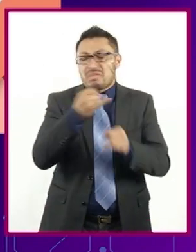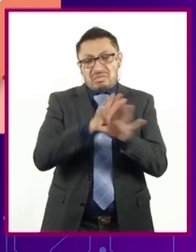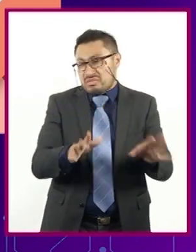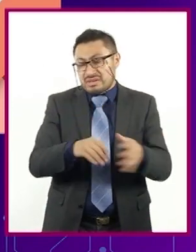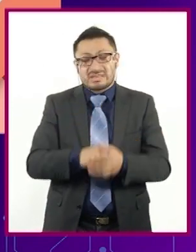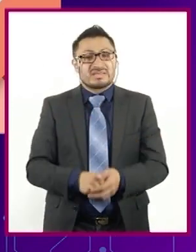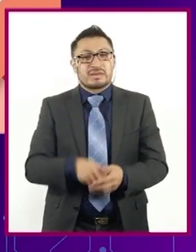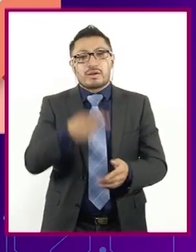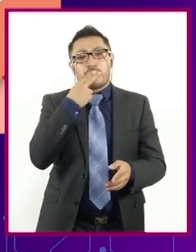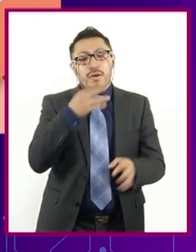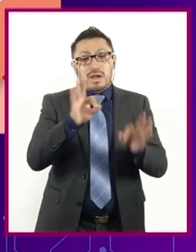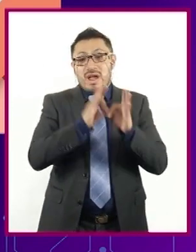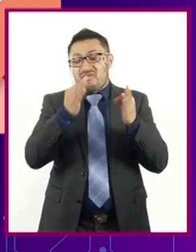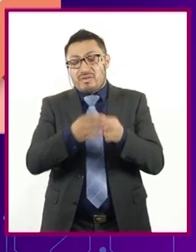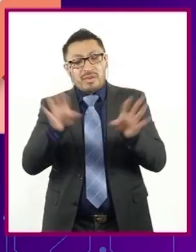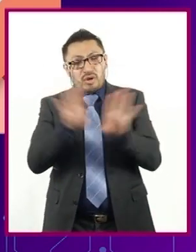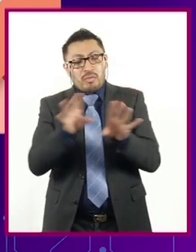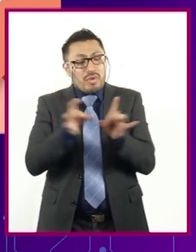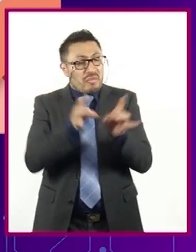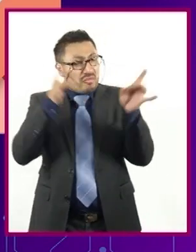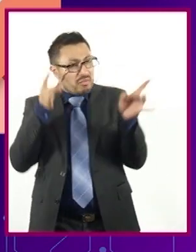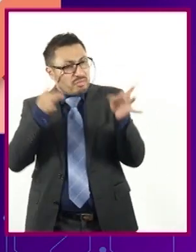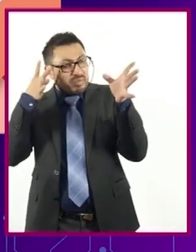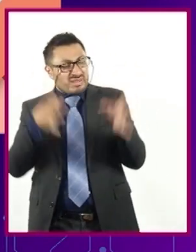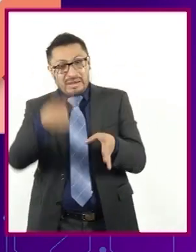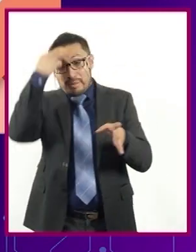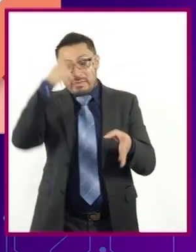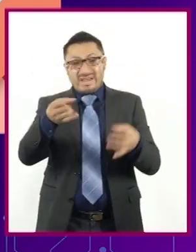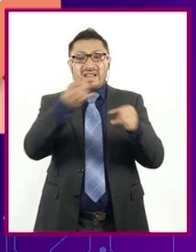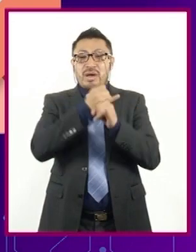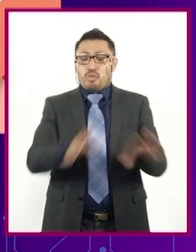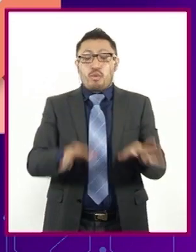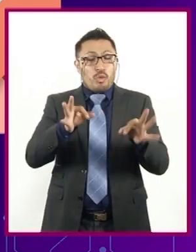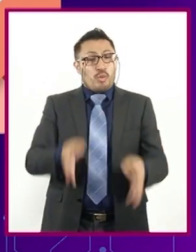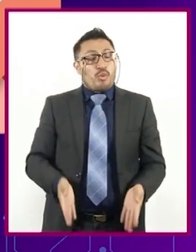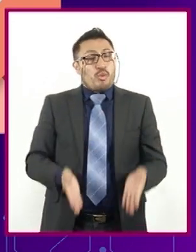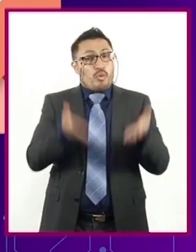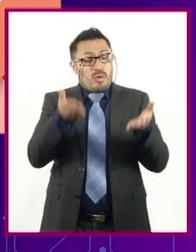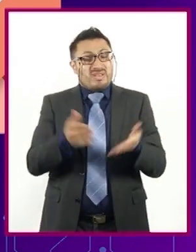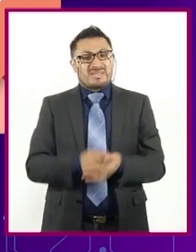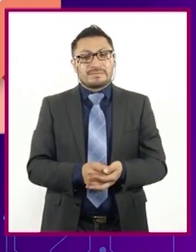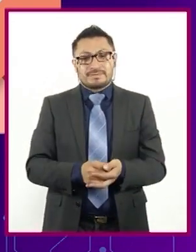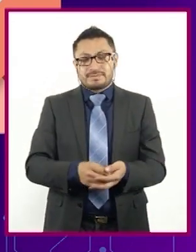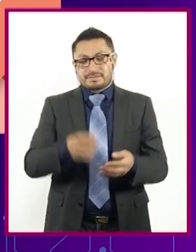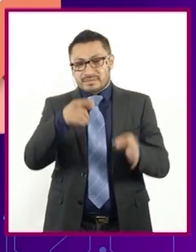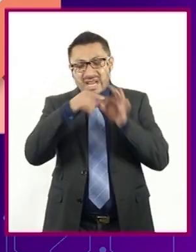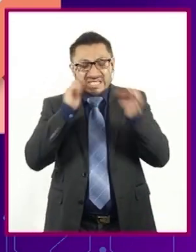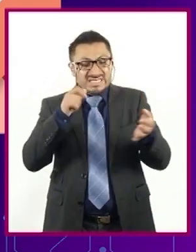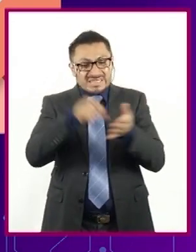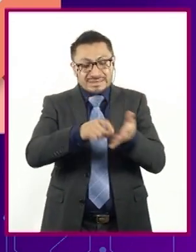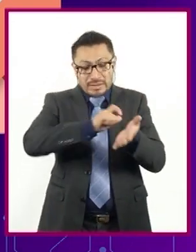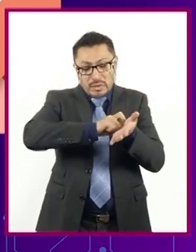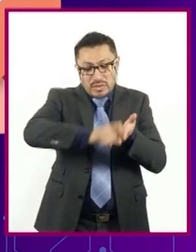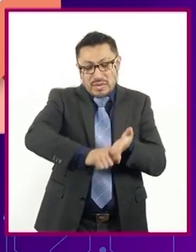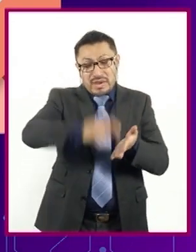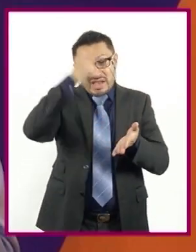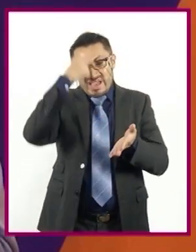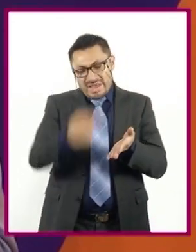Usar figuras como flechas para resaltar información. Pegar algún distintivo para priorizar